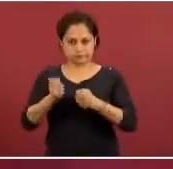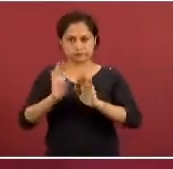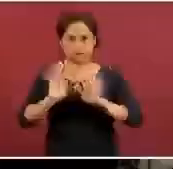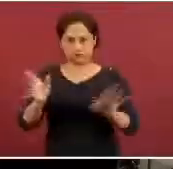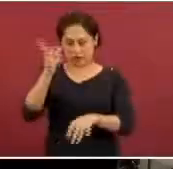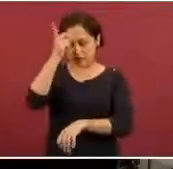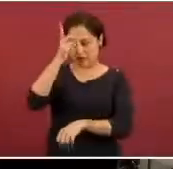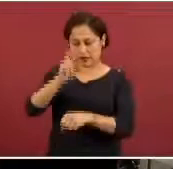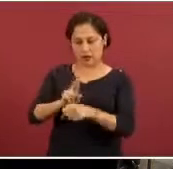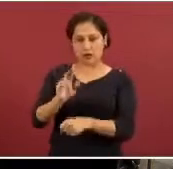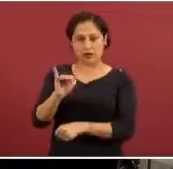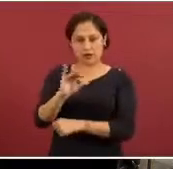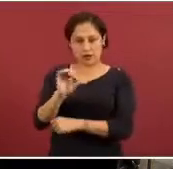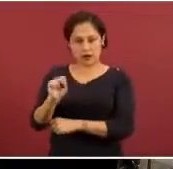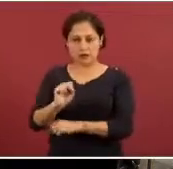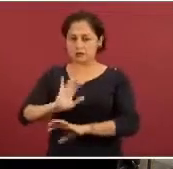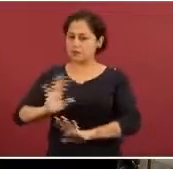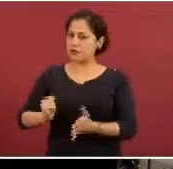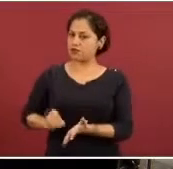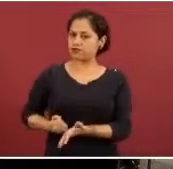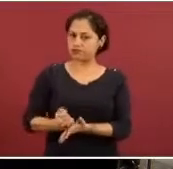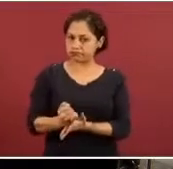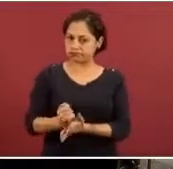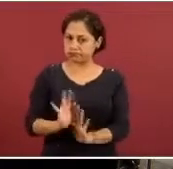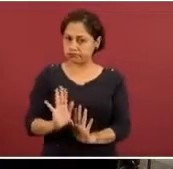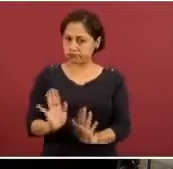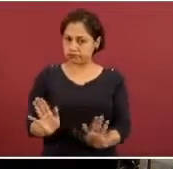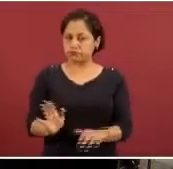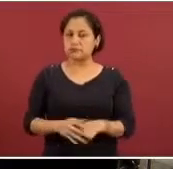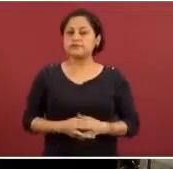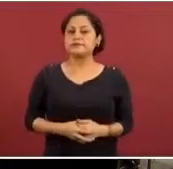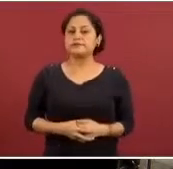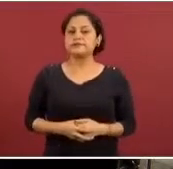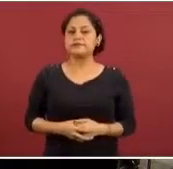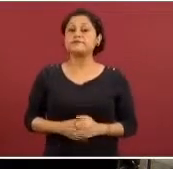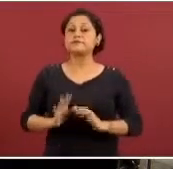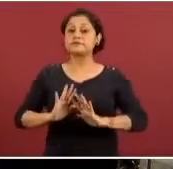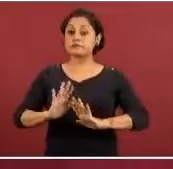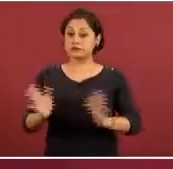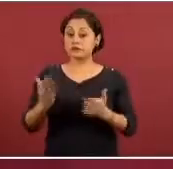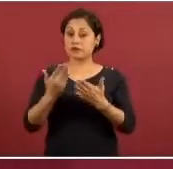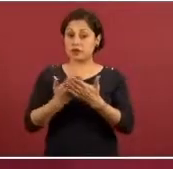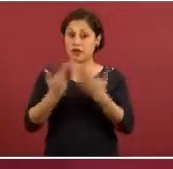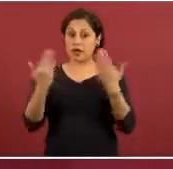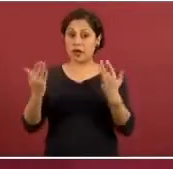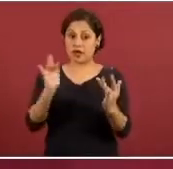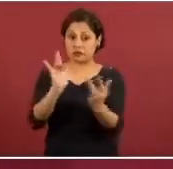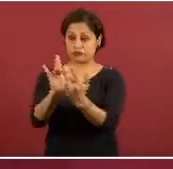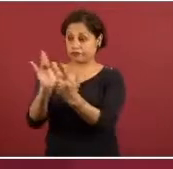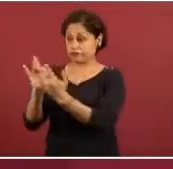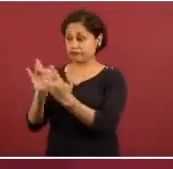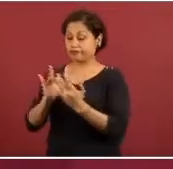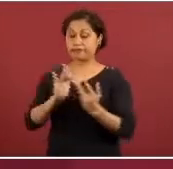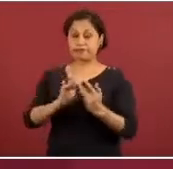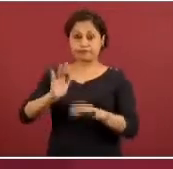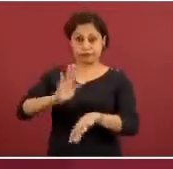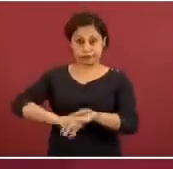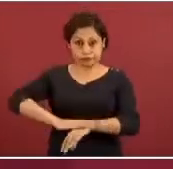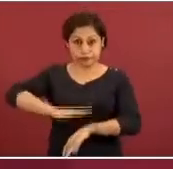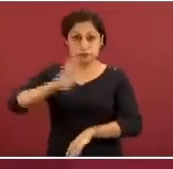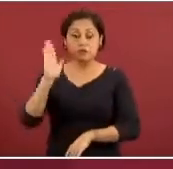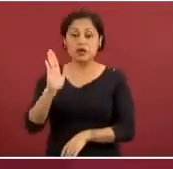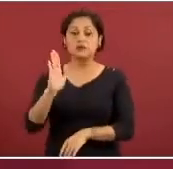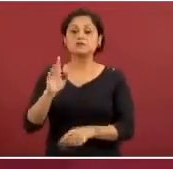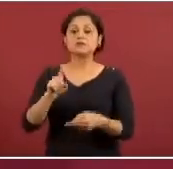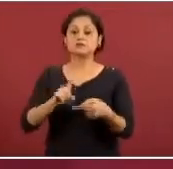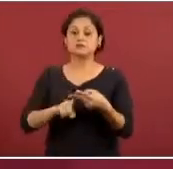contundentes. Se intensificó la comunicación con la población trabajadora y con el sindicato